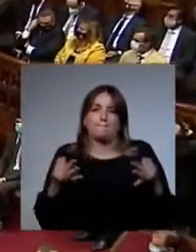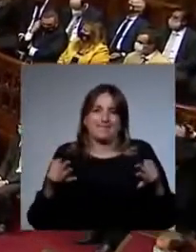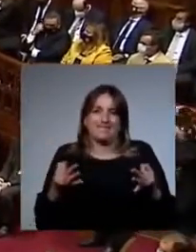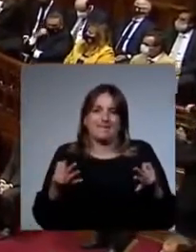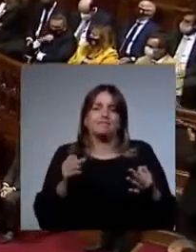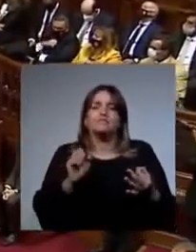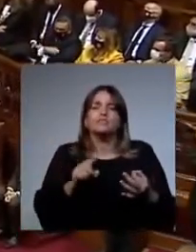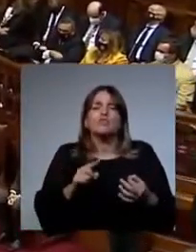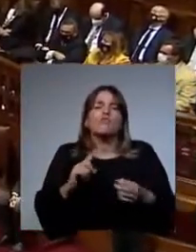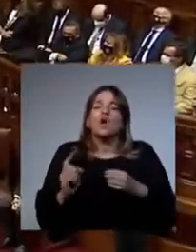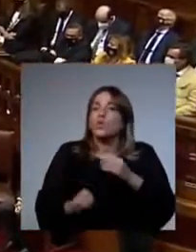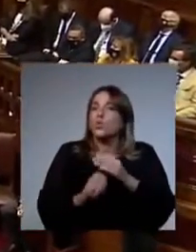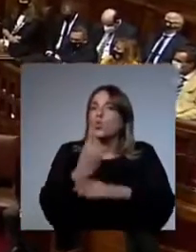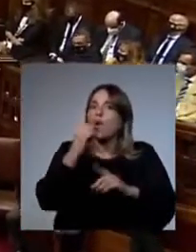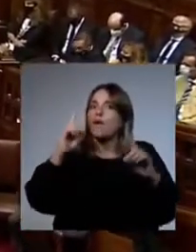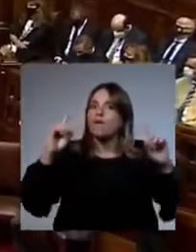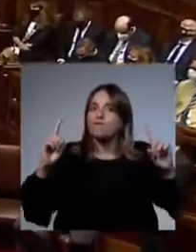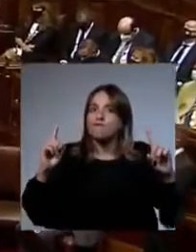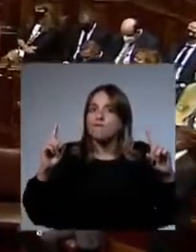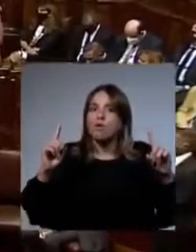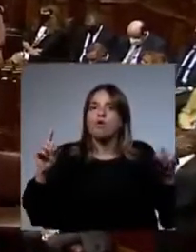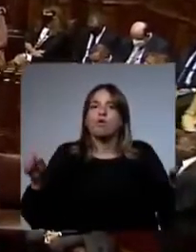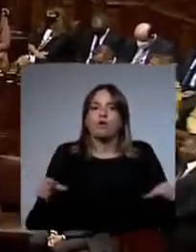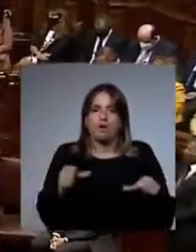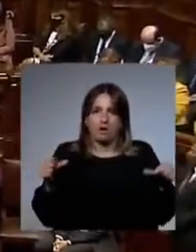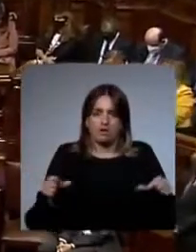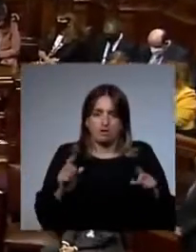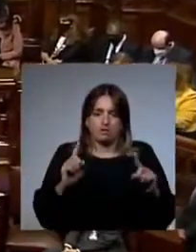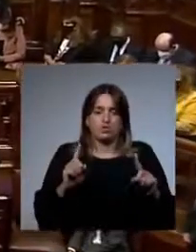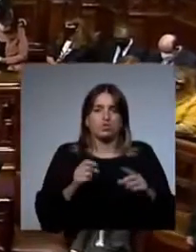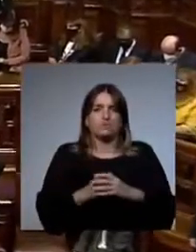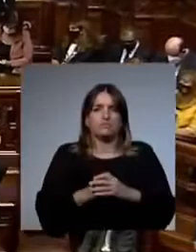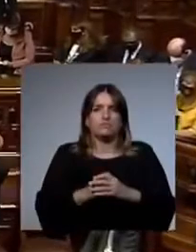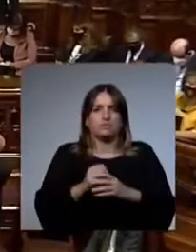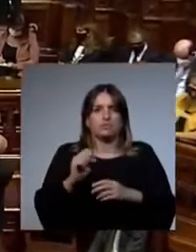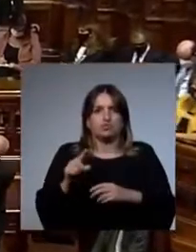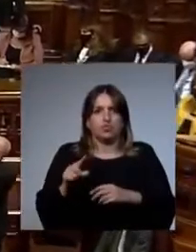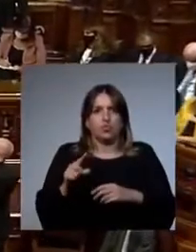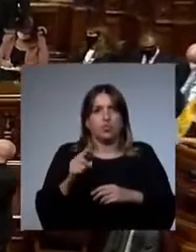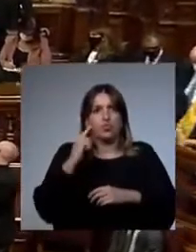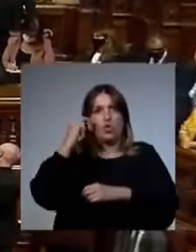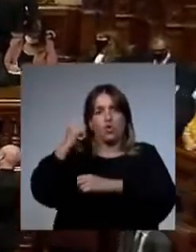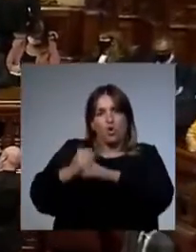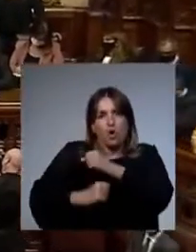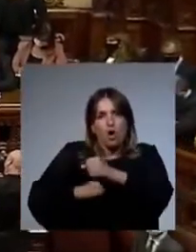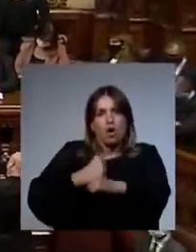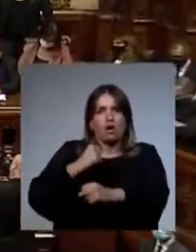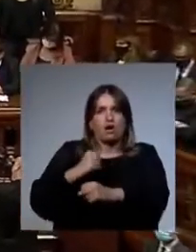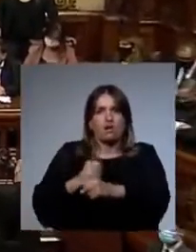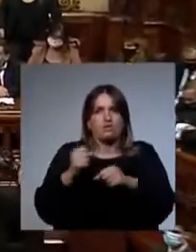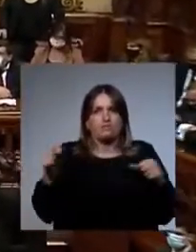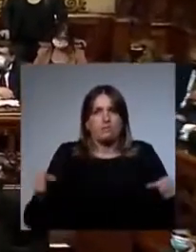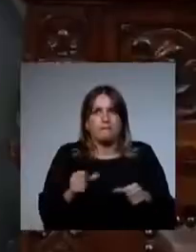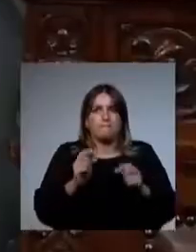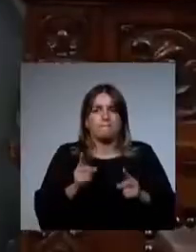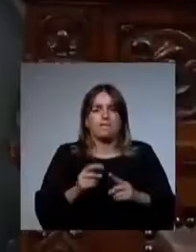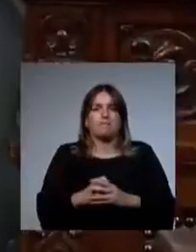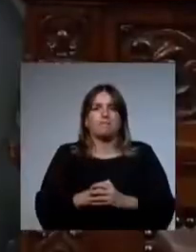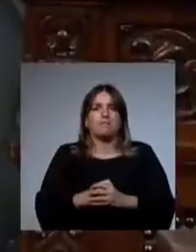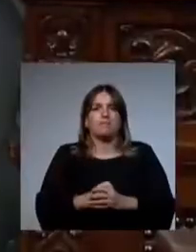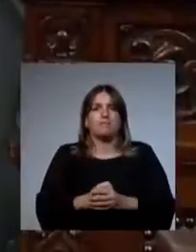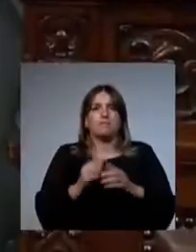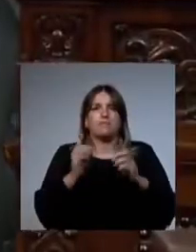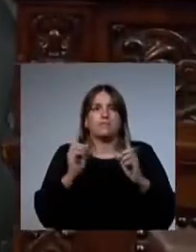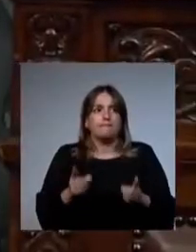que fue una medida innovadora, prorrogada en su vigencia durante todo el año. Se adoptó